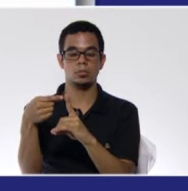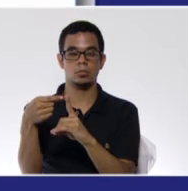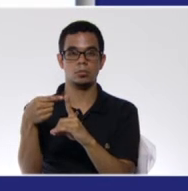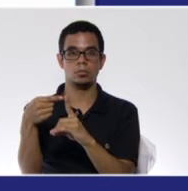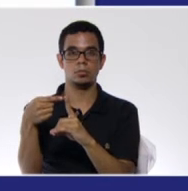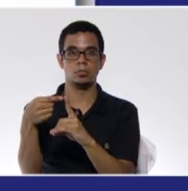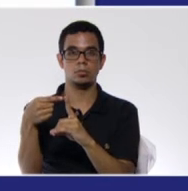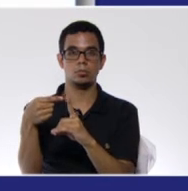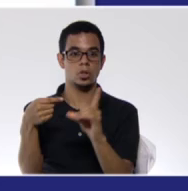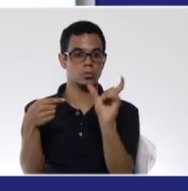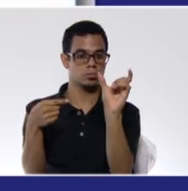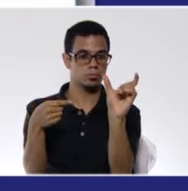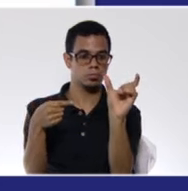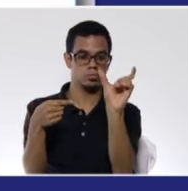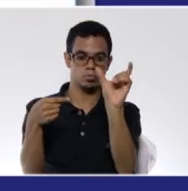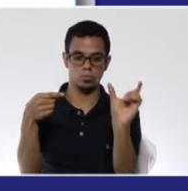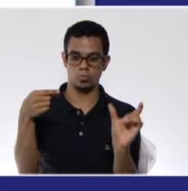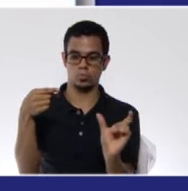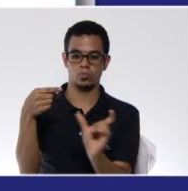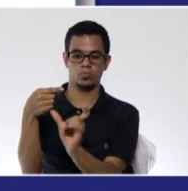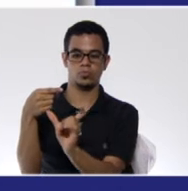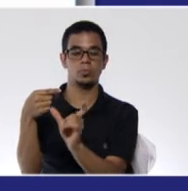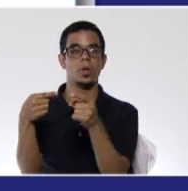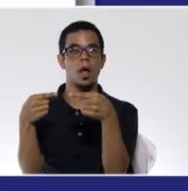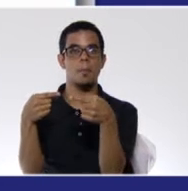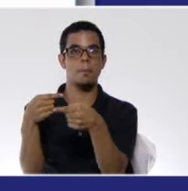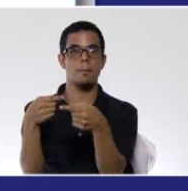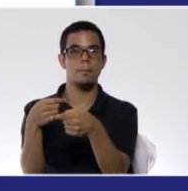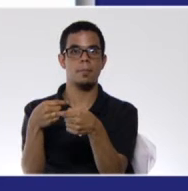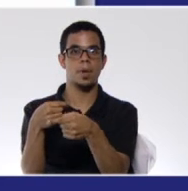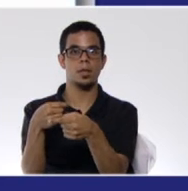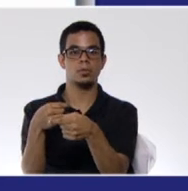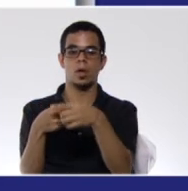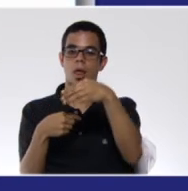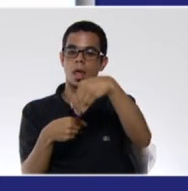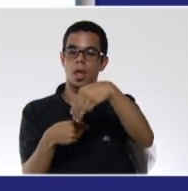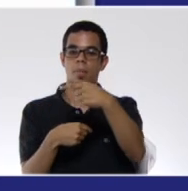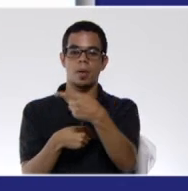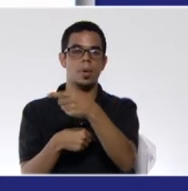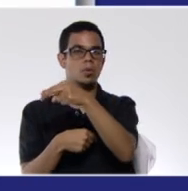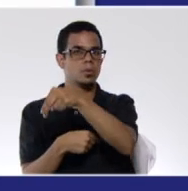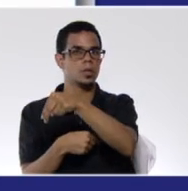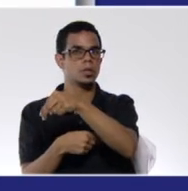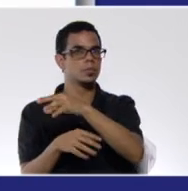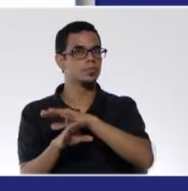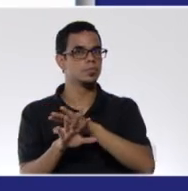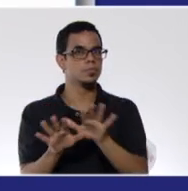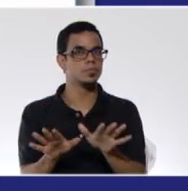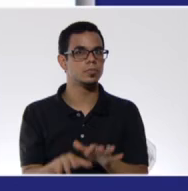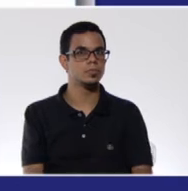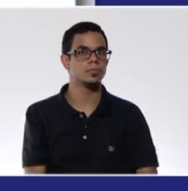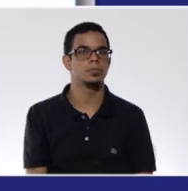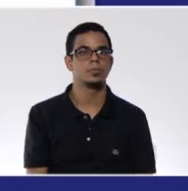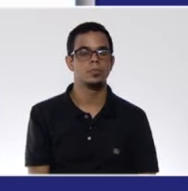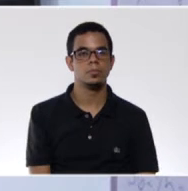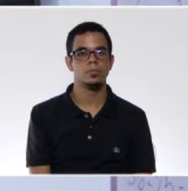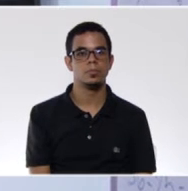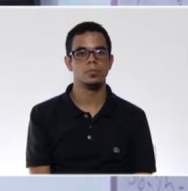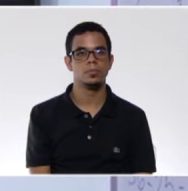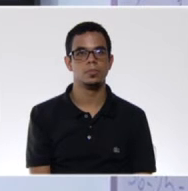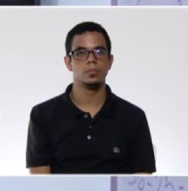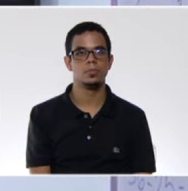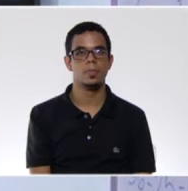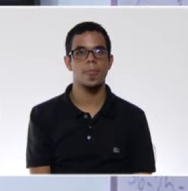la diferencia m menos n, el factorial de esa diferencia.